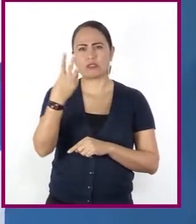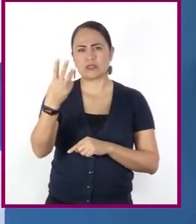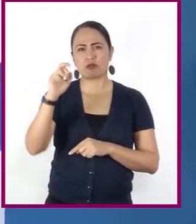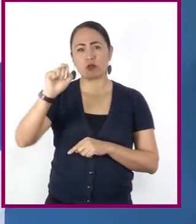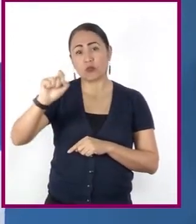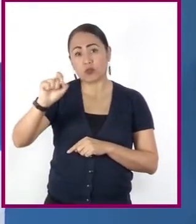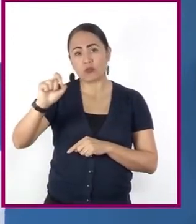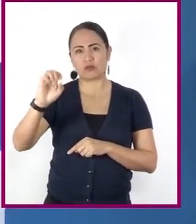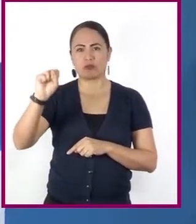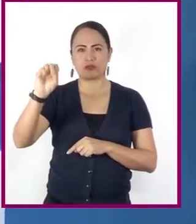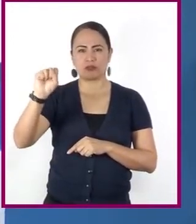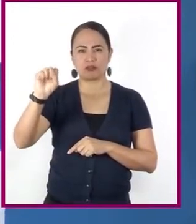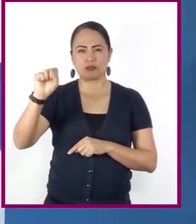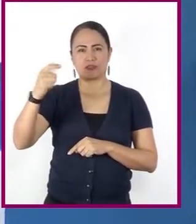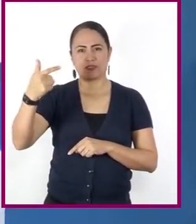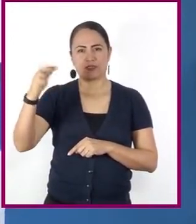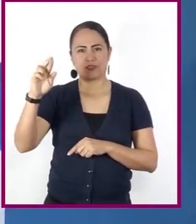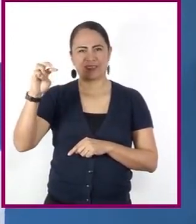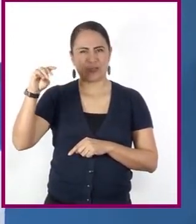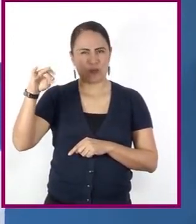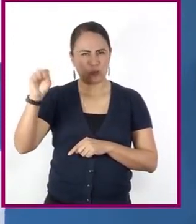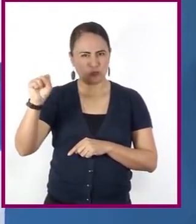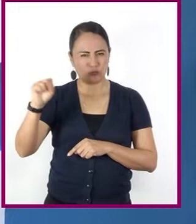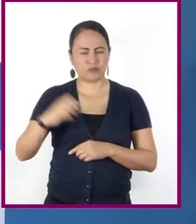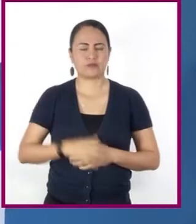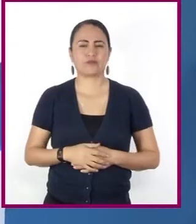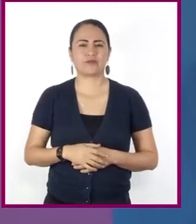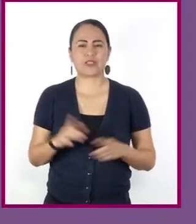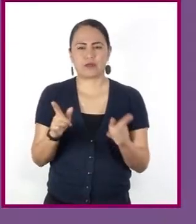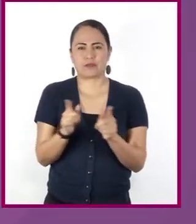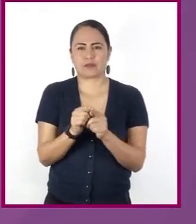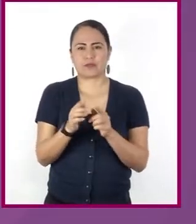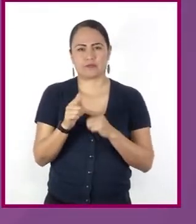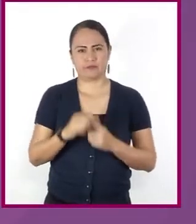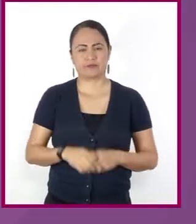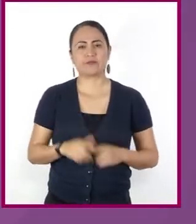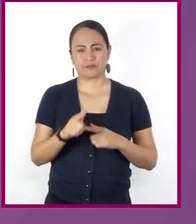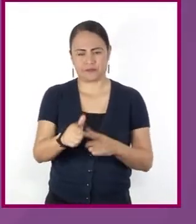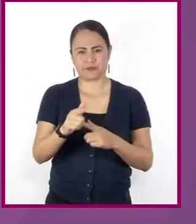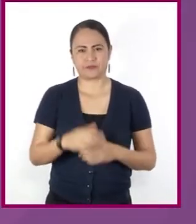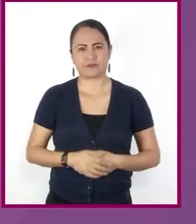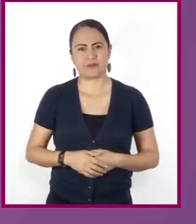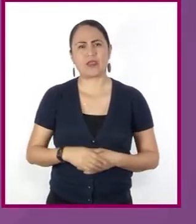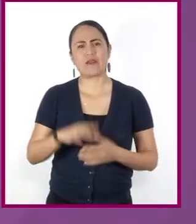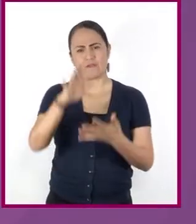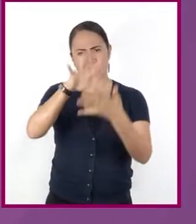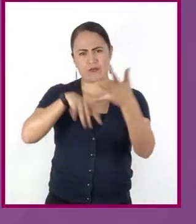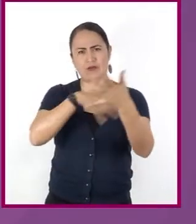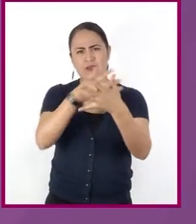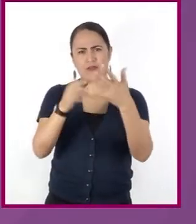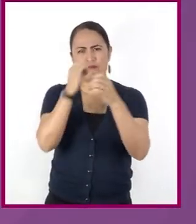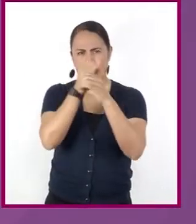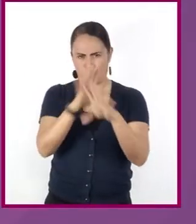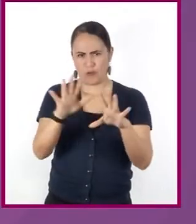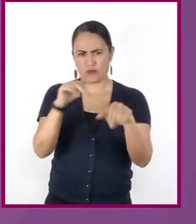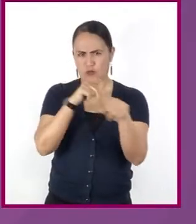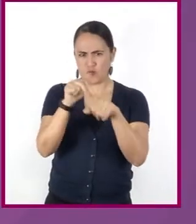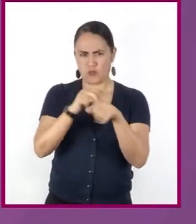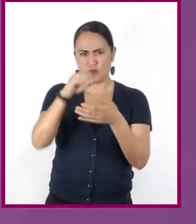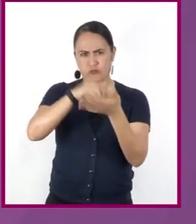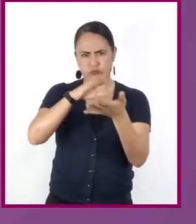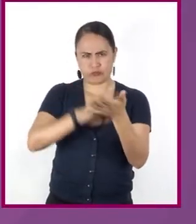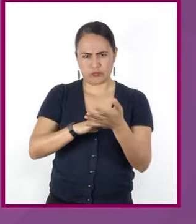453.60 gramos. Continuemos con nuestro problema. Registremos los datos en una tabla. En